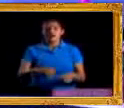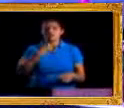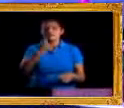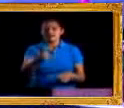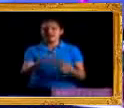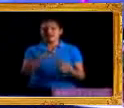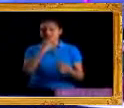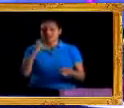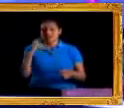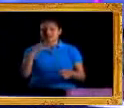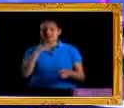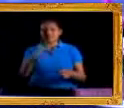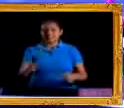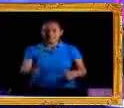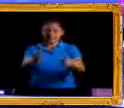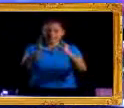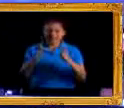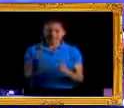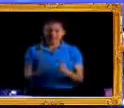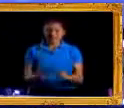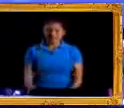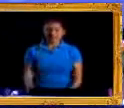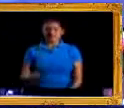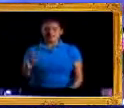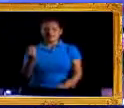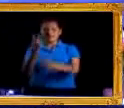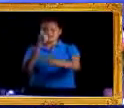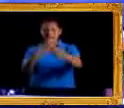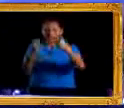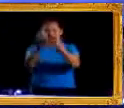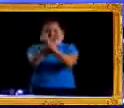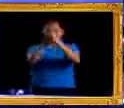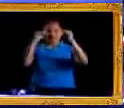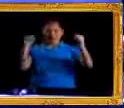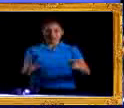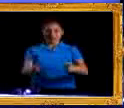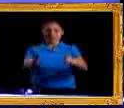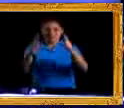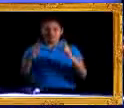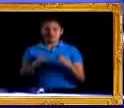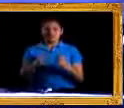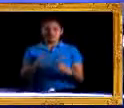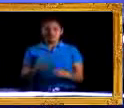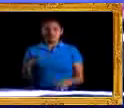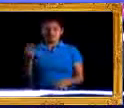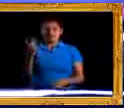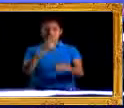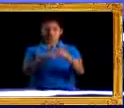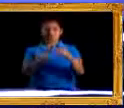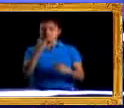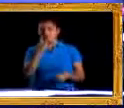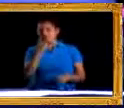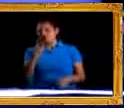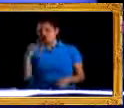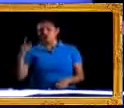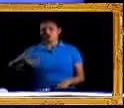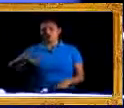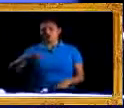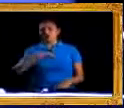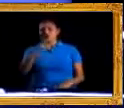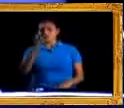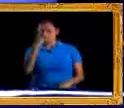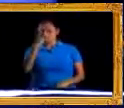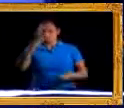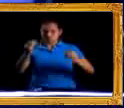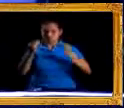Jesucristo, el don que vino a salvarnos, el don que vino a perdonar nuestras